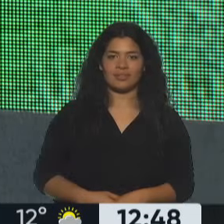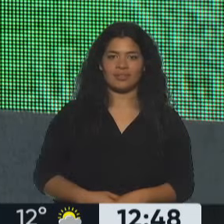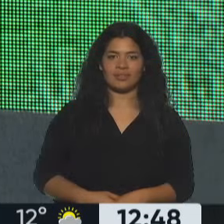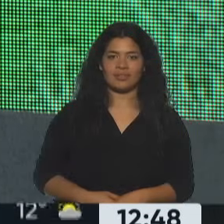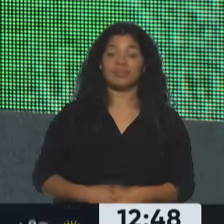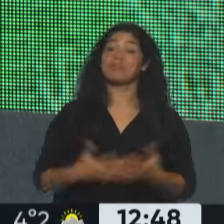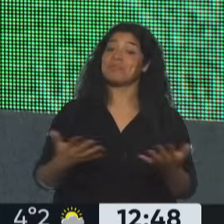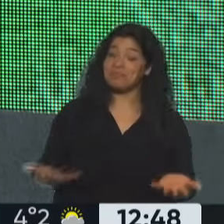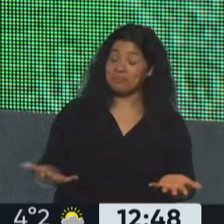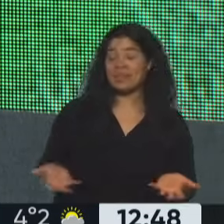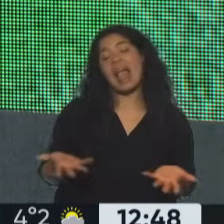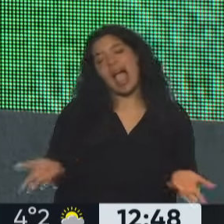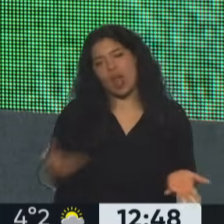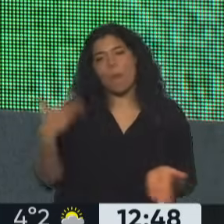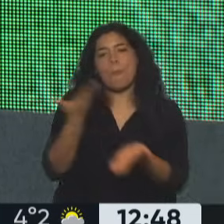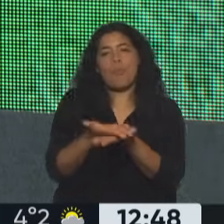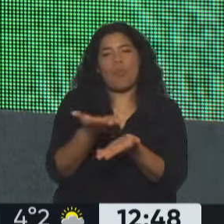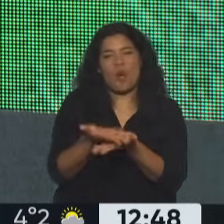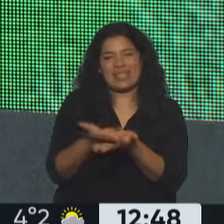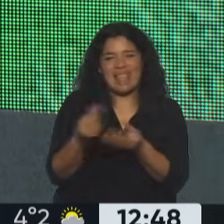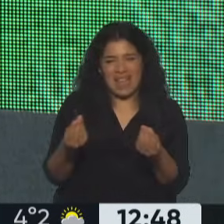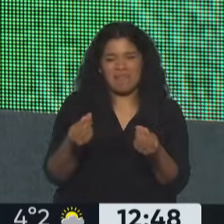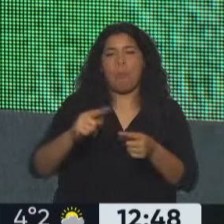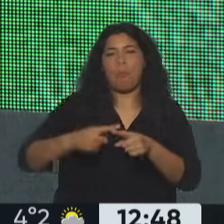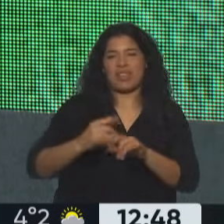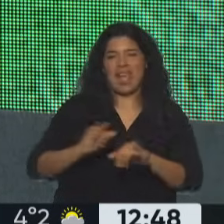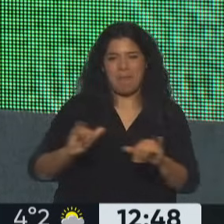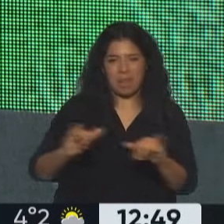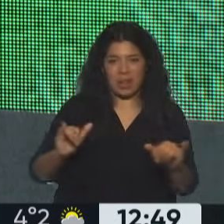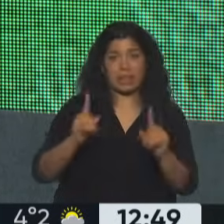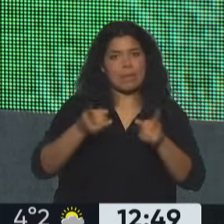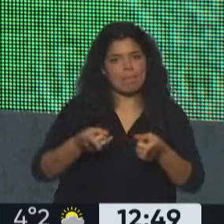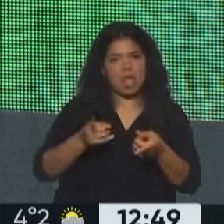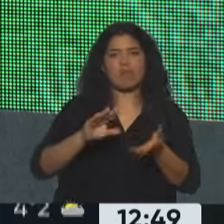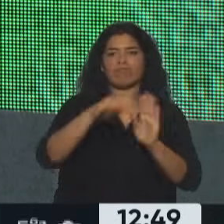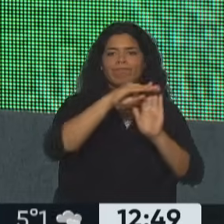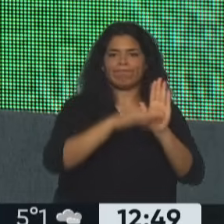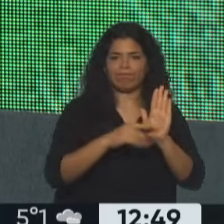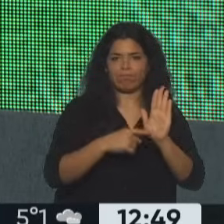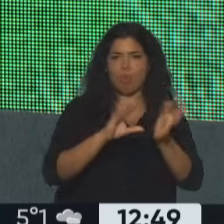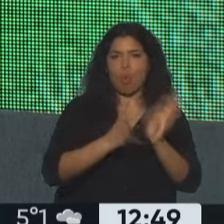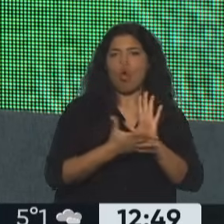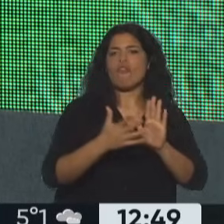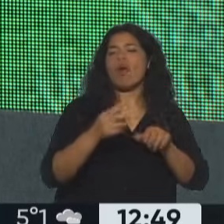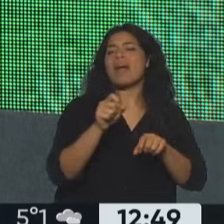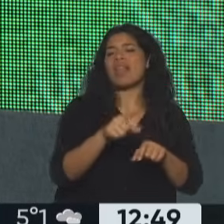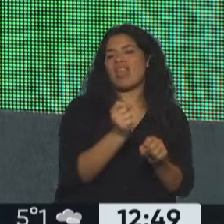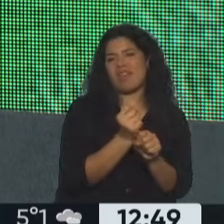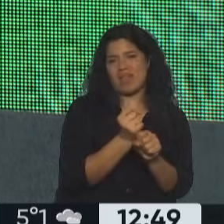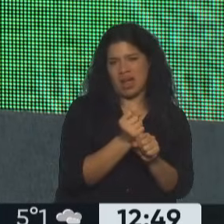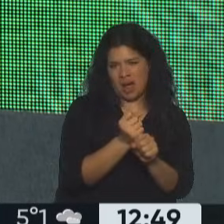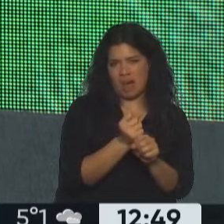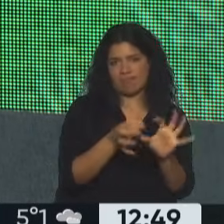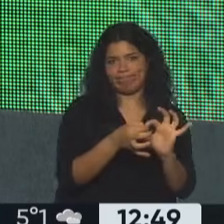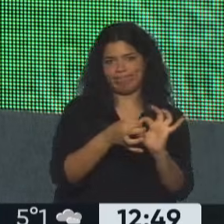y hablamos claro de las propuestas de campaña pero también de las condiciones laborales Y cómo las propuestas de campaña tienen mucho que ver con